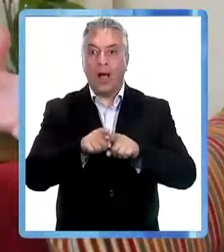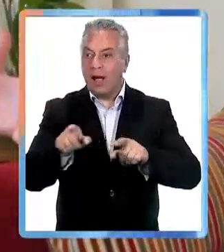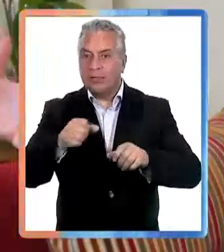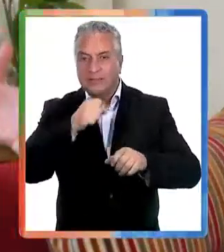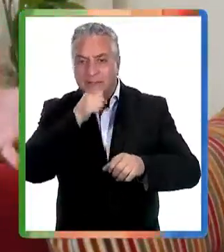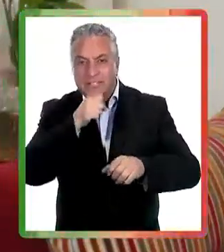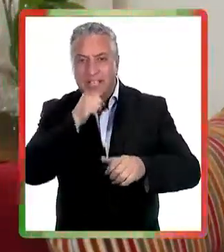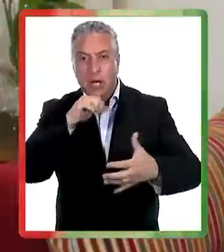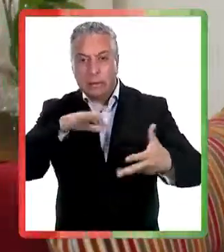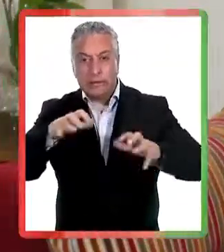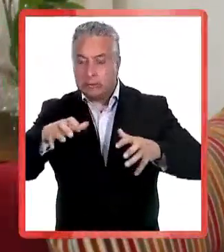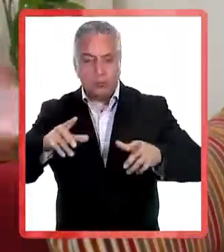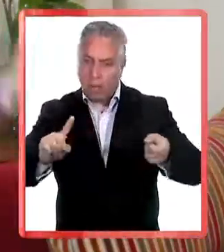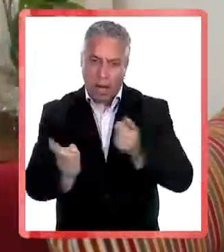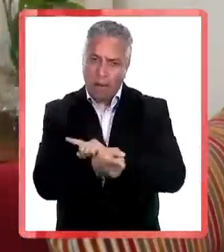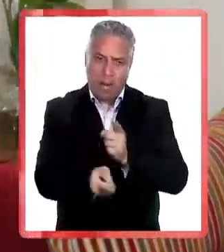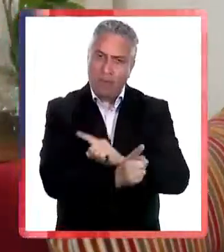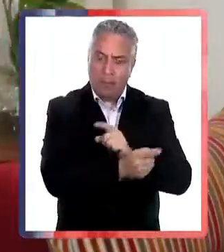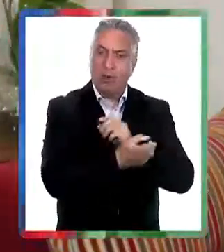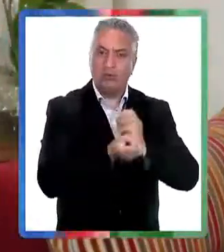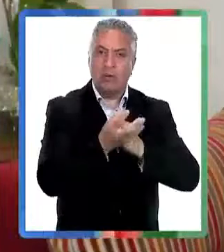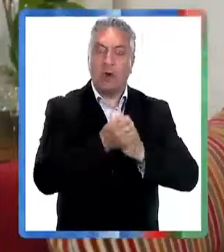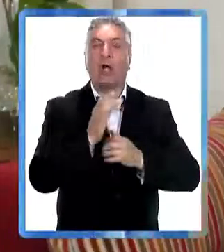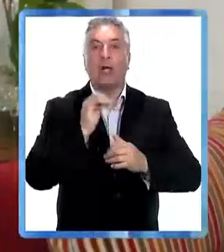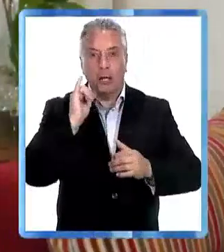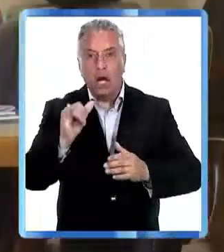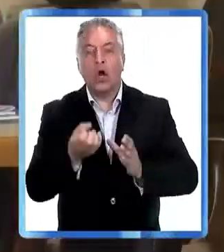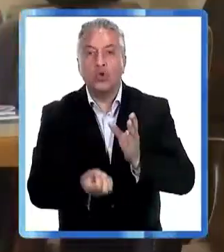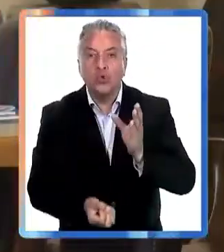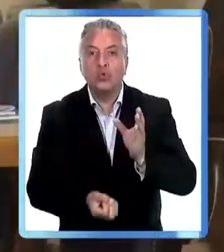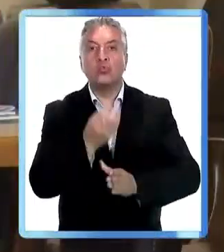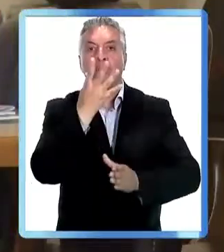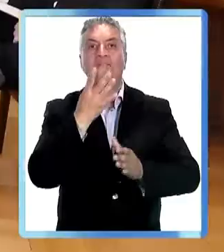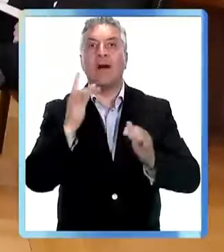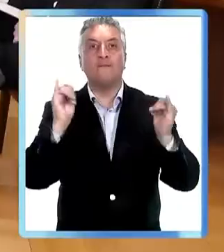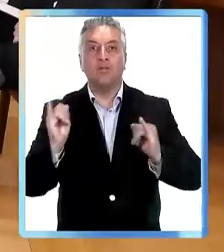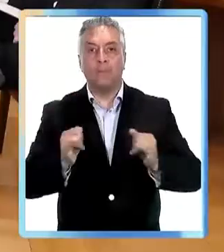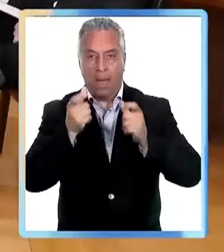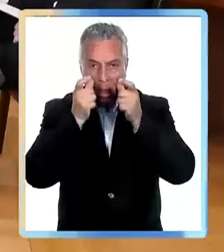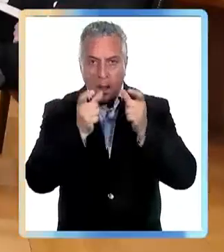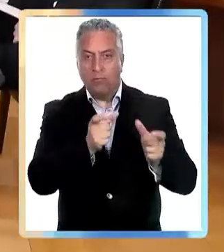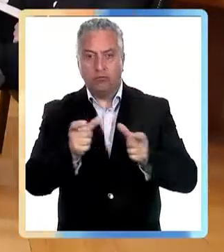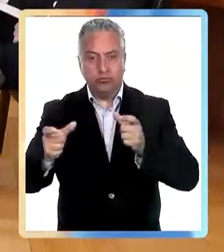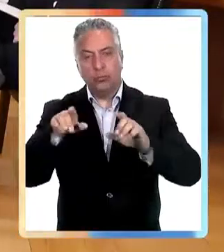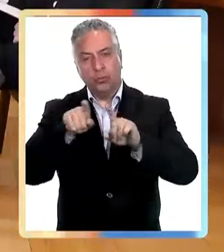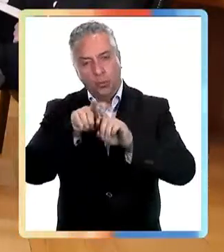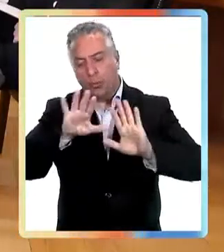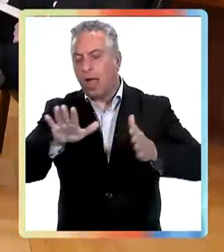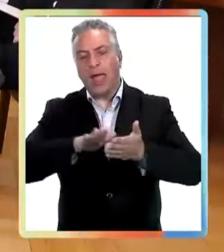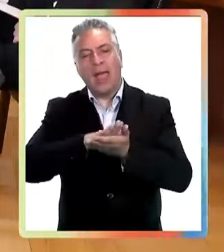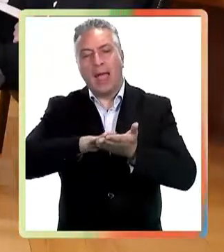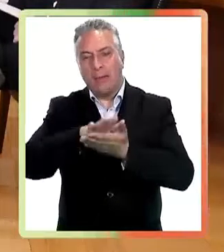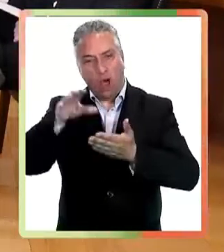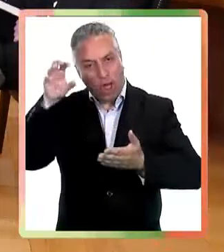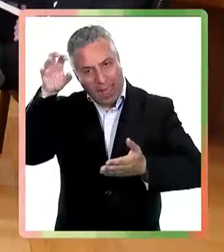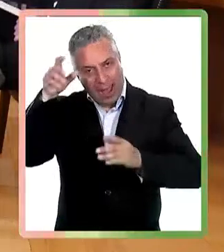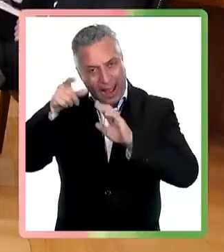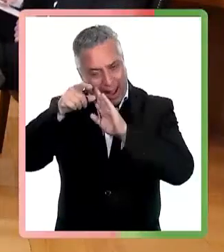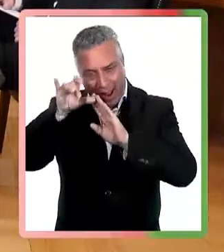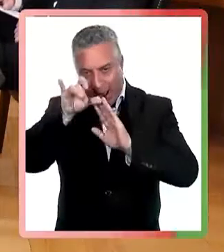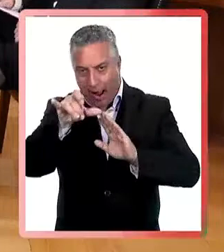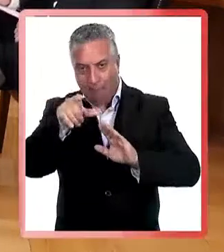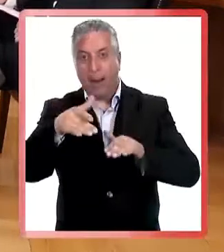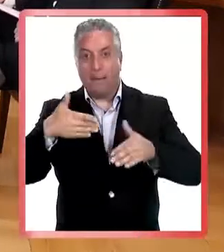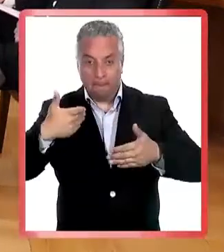está obsoleto hasta incorporar nuevas formas de vigilancia, como cámaras, por ejemplo, hay más